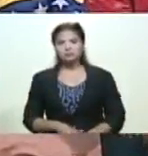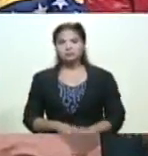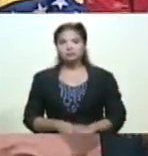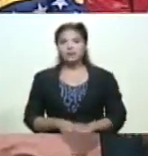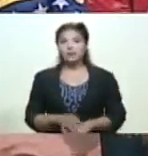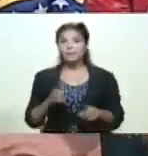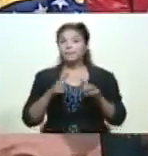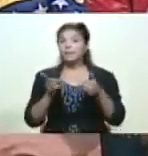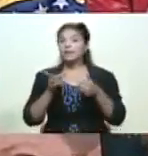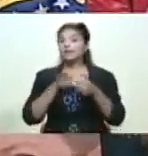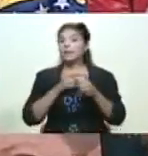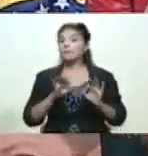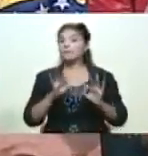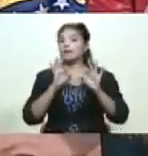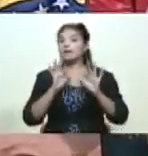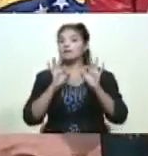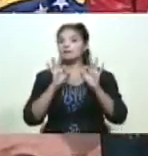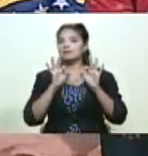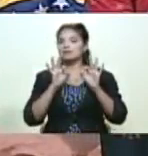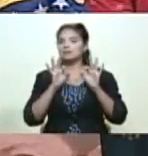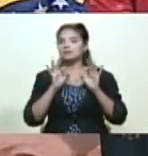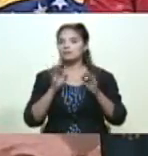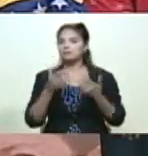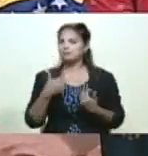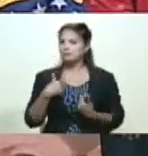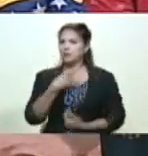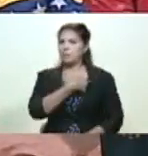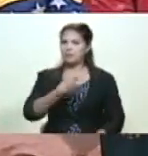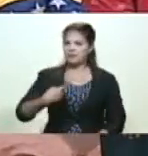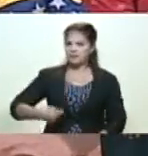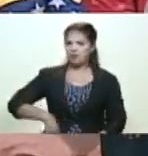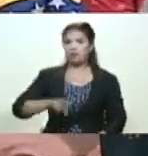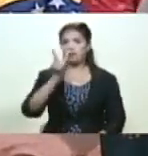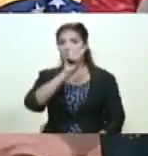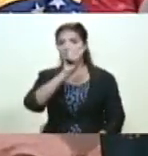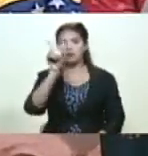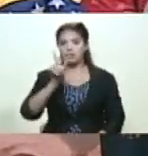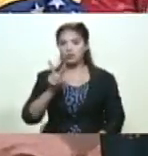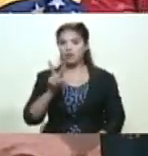Sobre todo cuando yo, presidente de la República, un día antes,